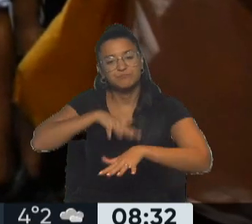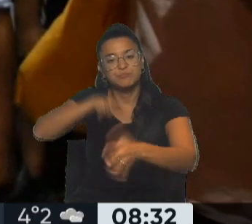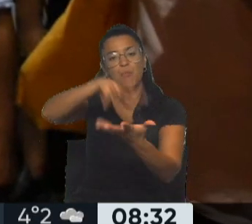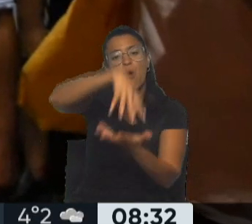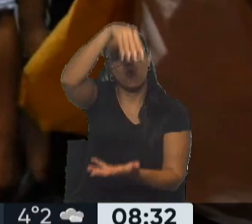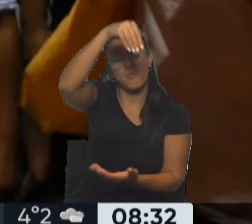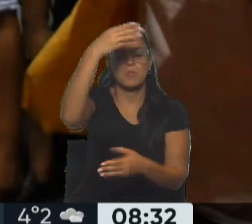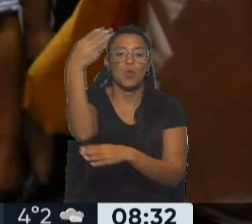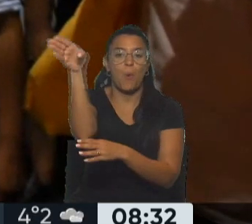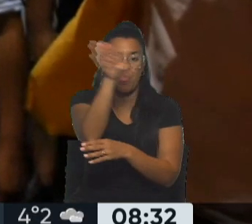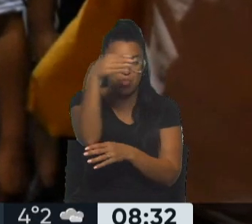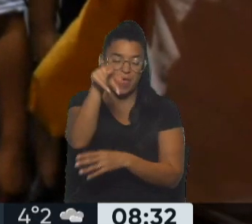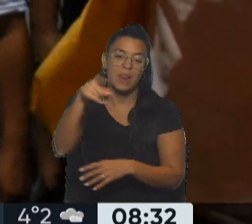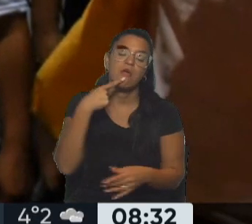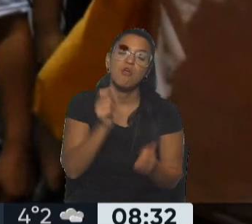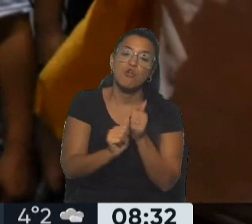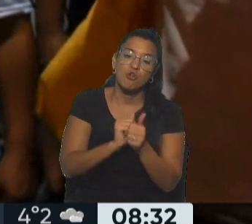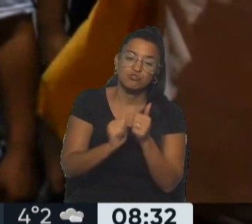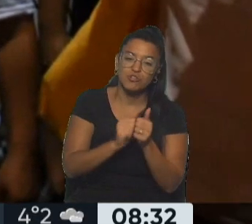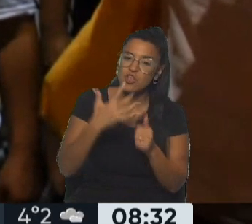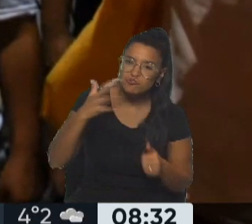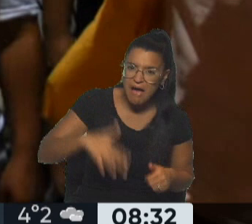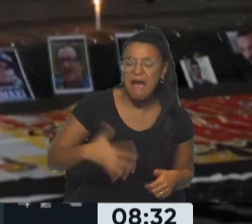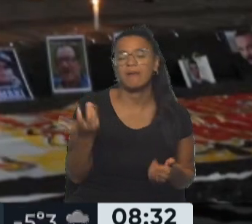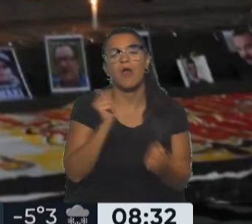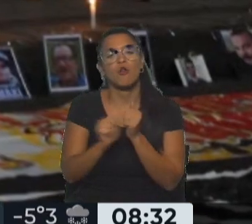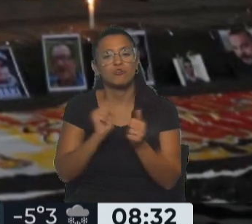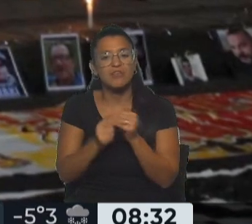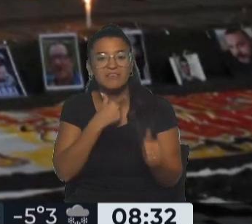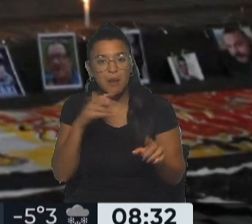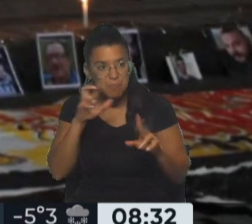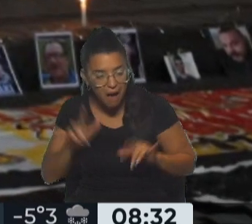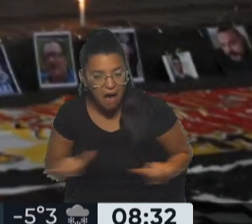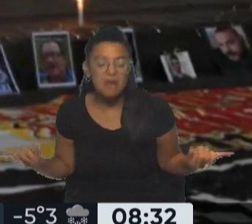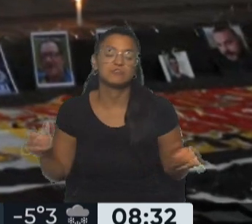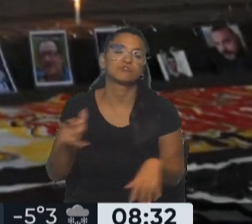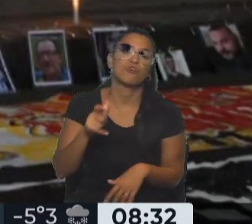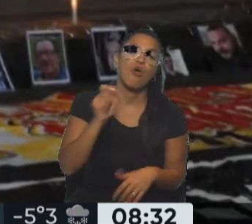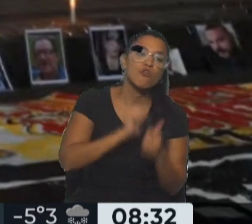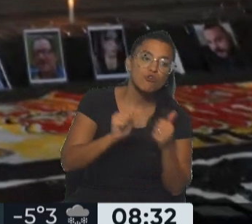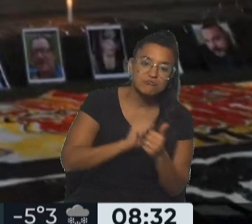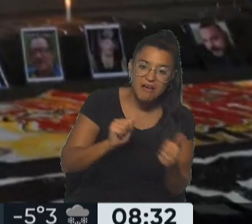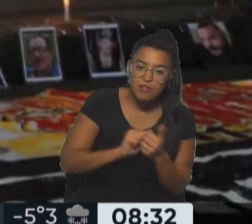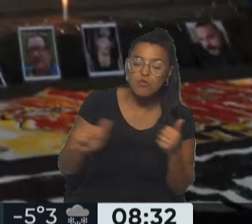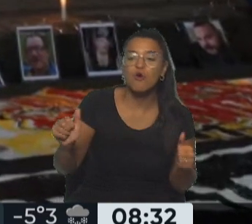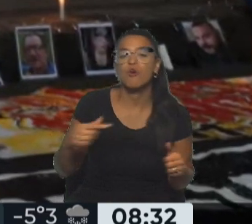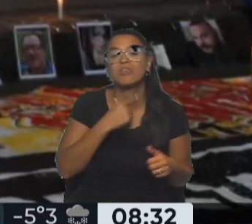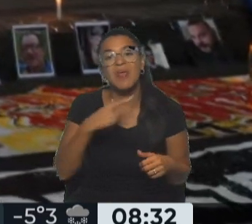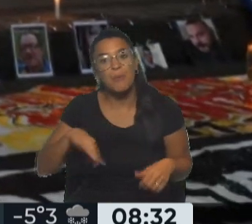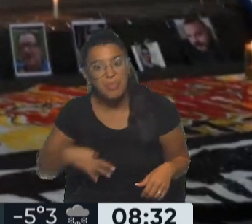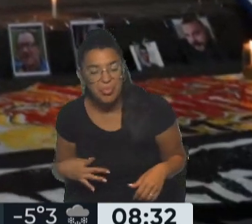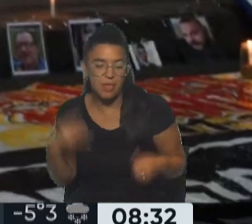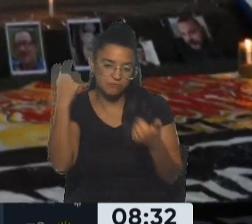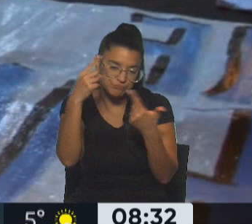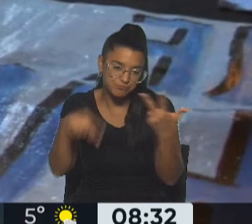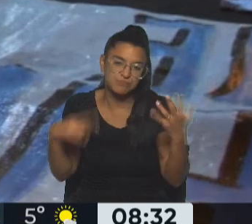bandera. A ver, algunas consignas: Rosario sangra, Rosario quiere paz, Rosario quiere vida. Recordemos que